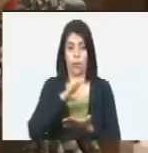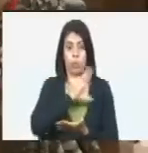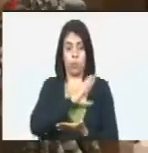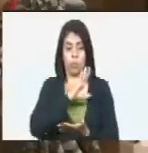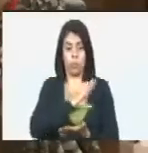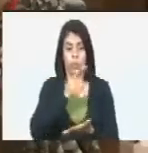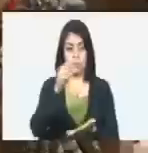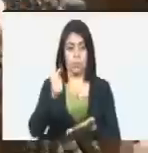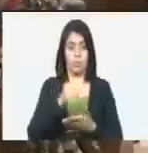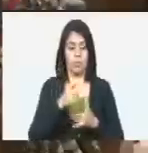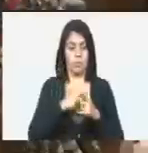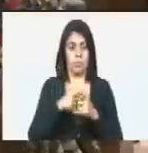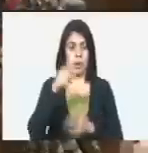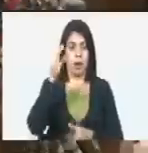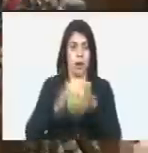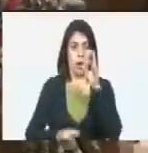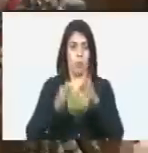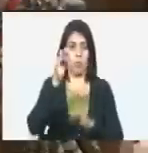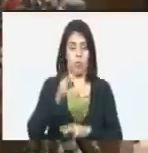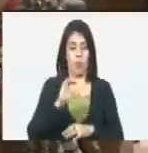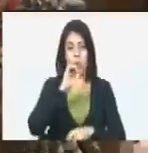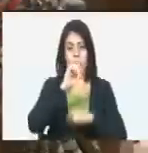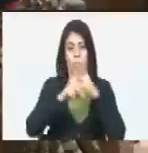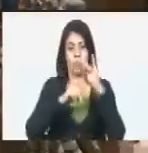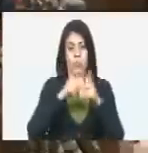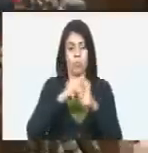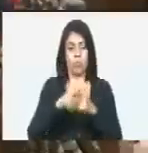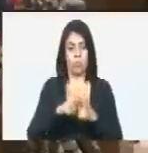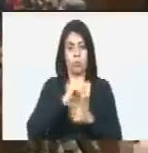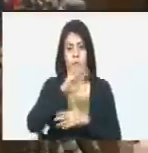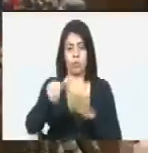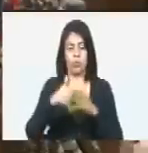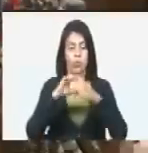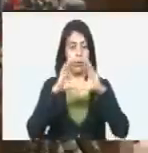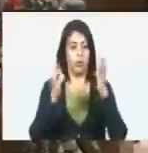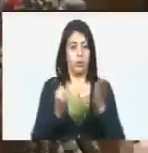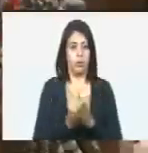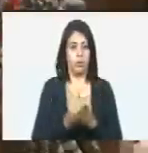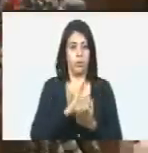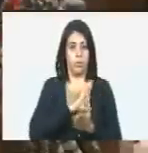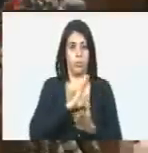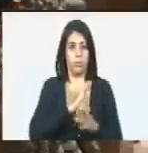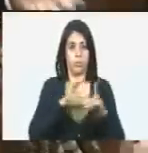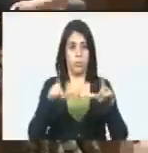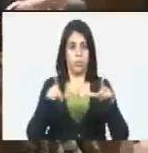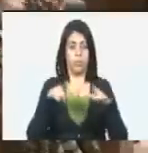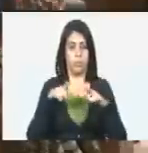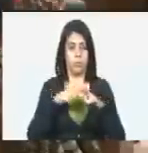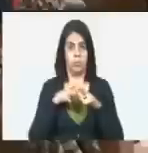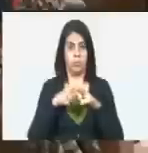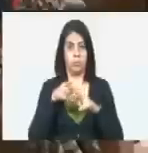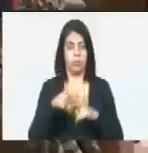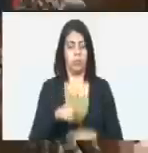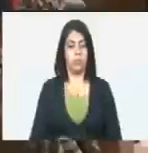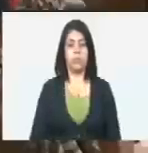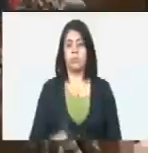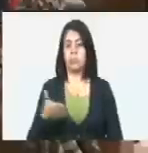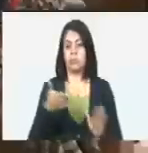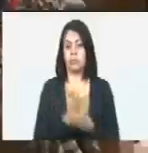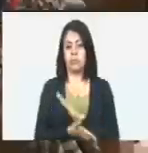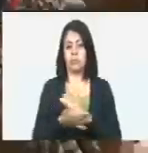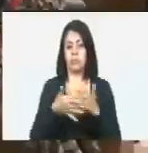los abogados, oponibles a todo el mundo, títulos plenos tendría que tener la Gran